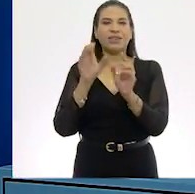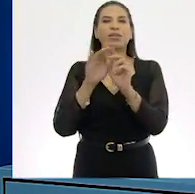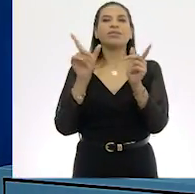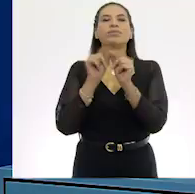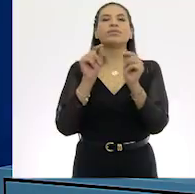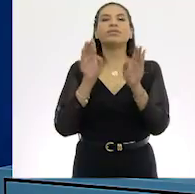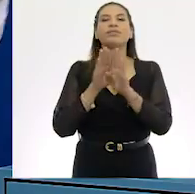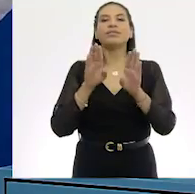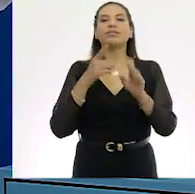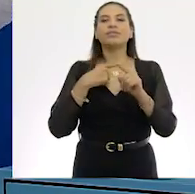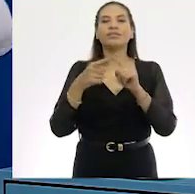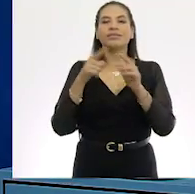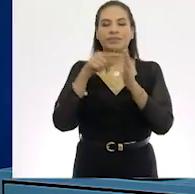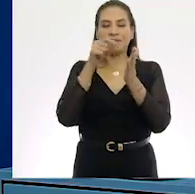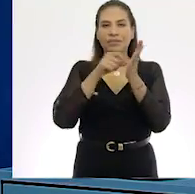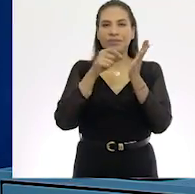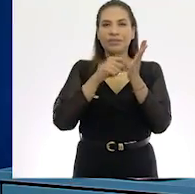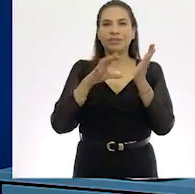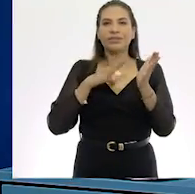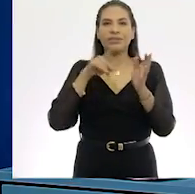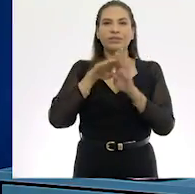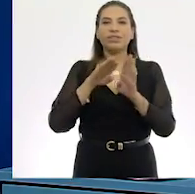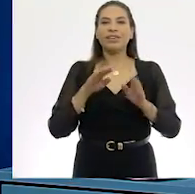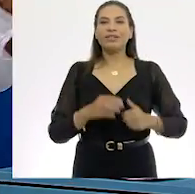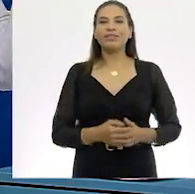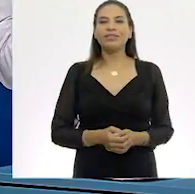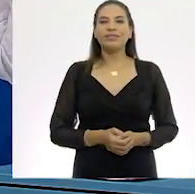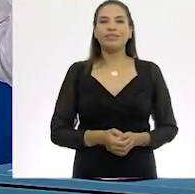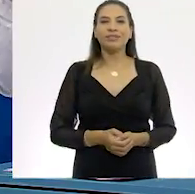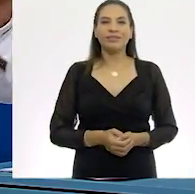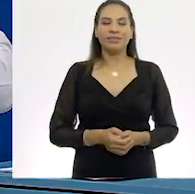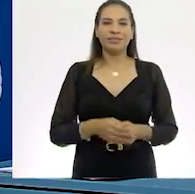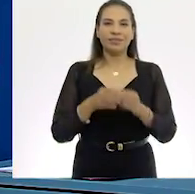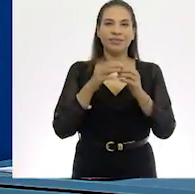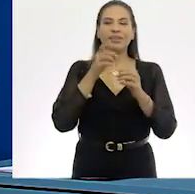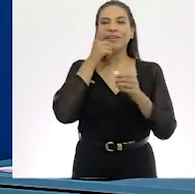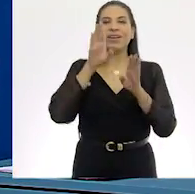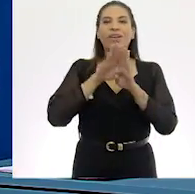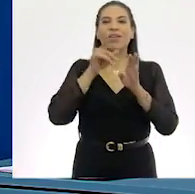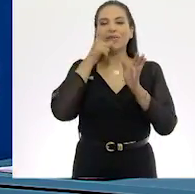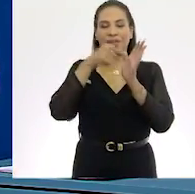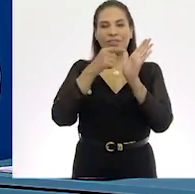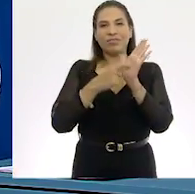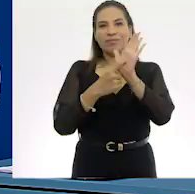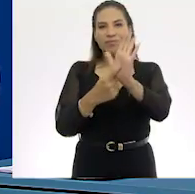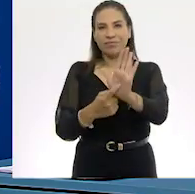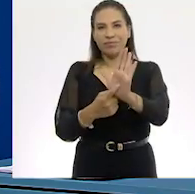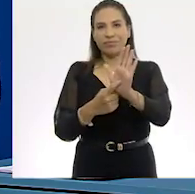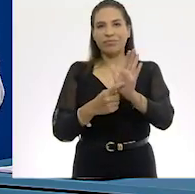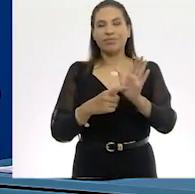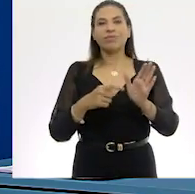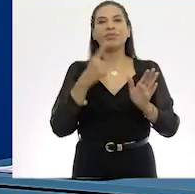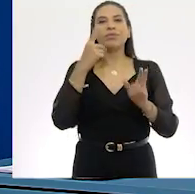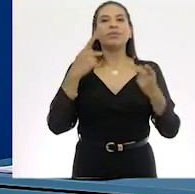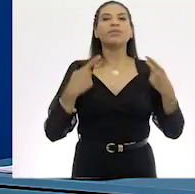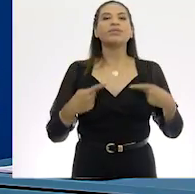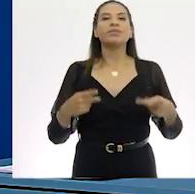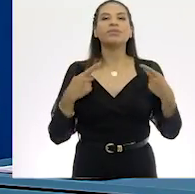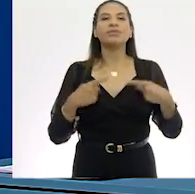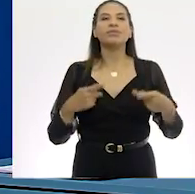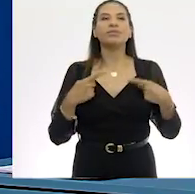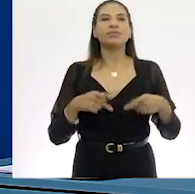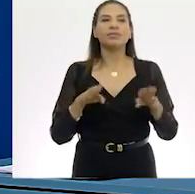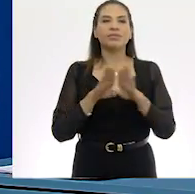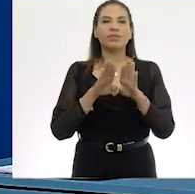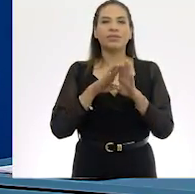resumen. Mi maestro. ¿Sí? Hagamos juntos un ejercicio, ¿te parece? Me parece bien. Leamos el texto siguiente en la presentación. ¿Cómo empezamos a contar? Veamos